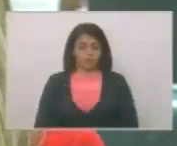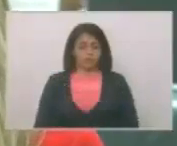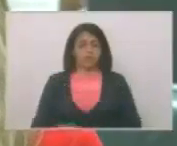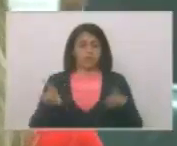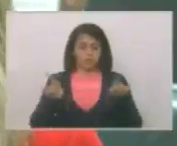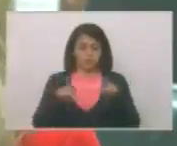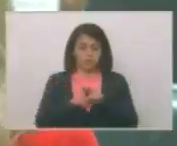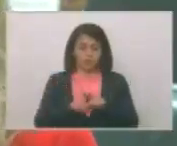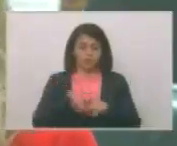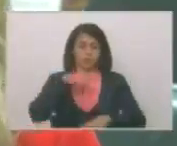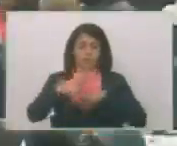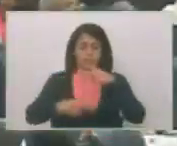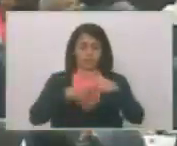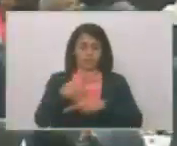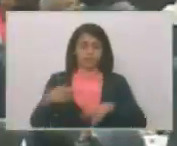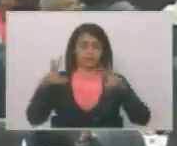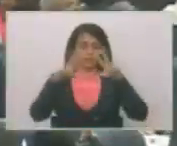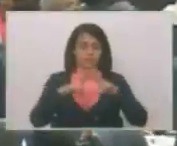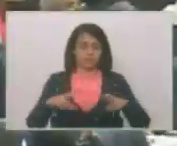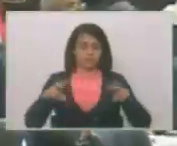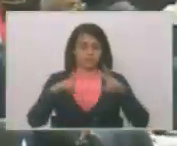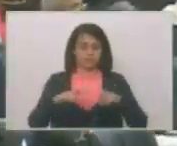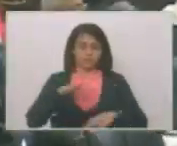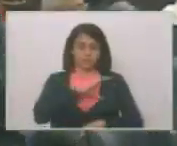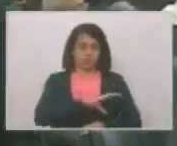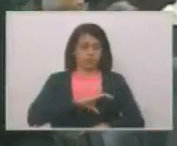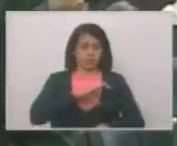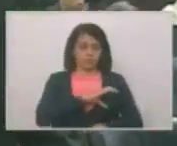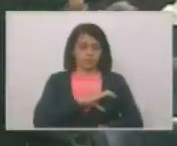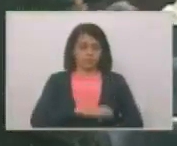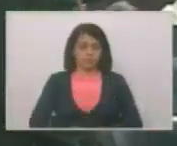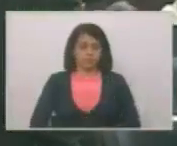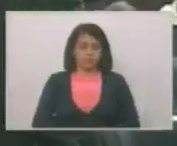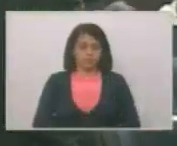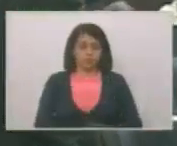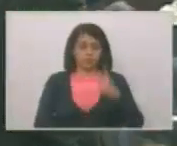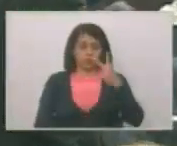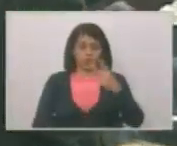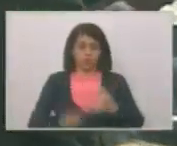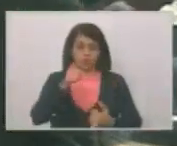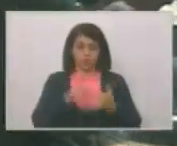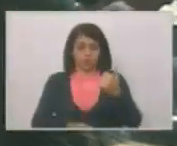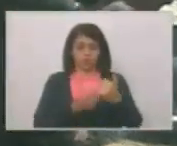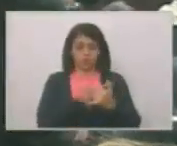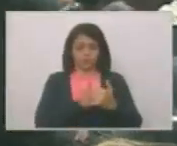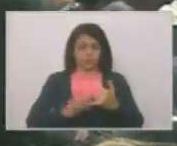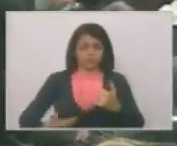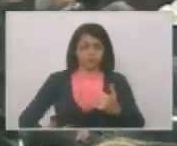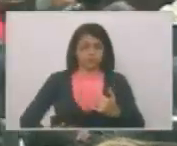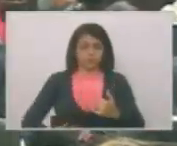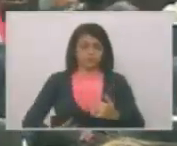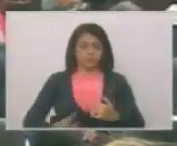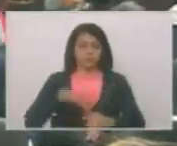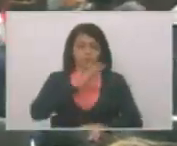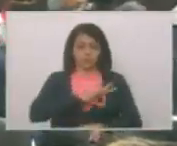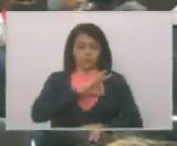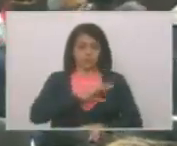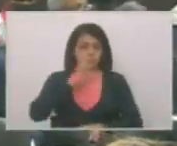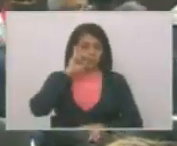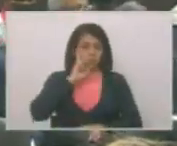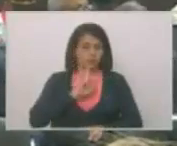igualmente en el proceso de investigación de esta comisión, los dos últimos presidentes de la Sociedad Bolivariana